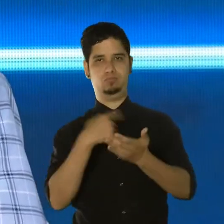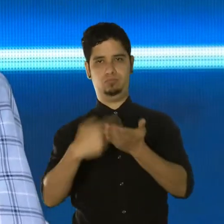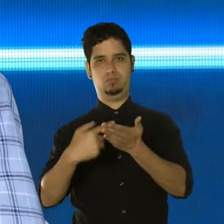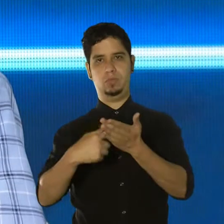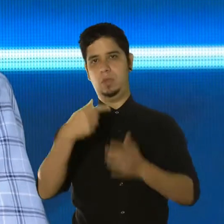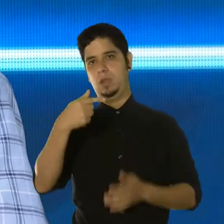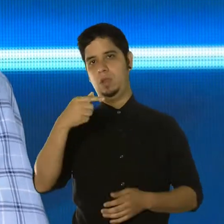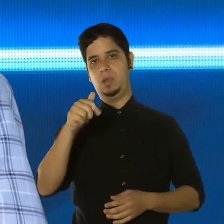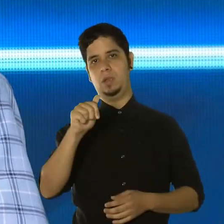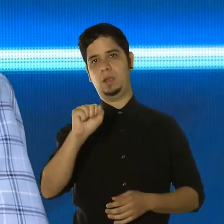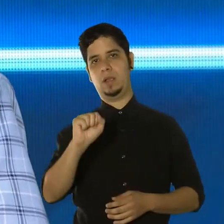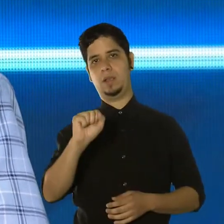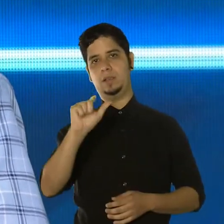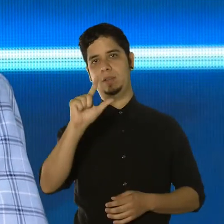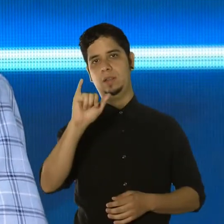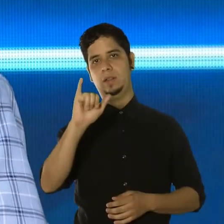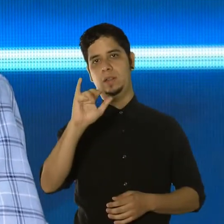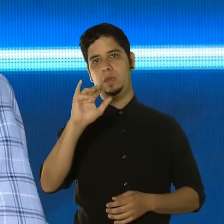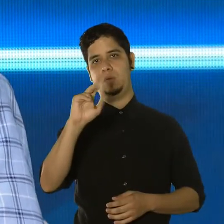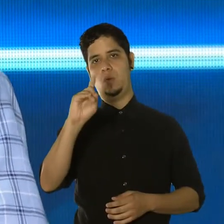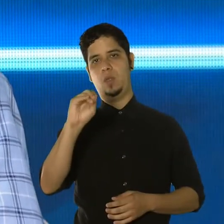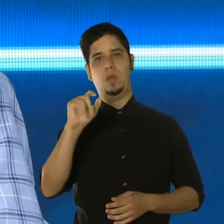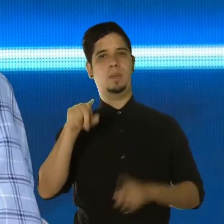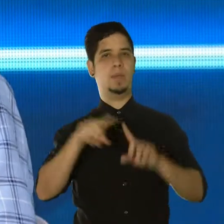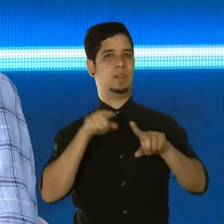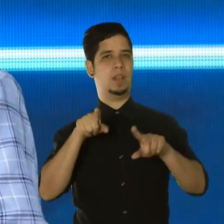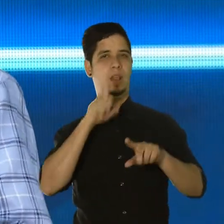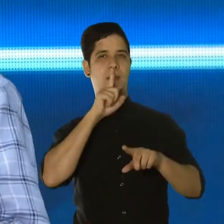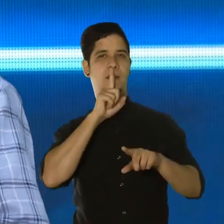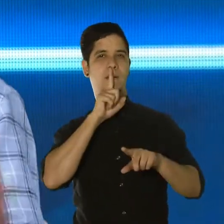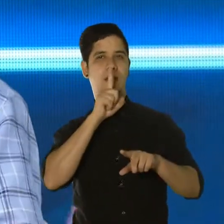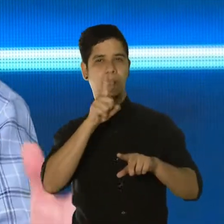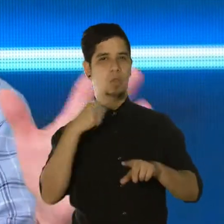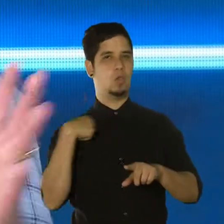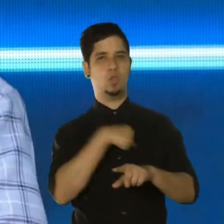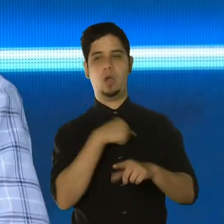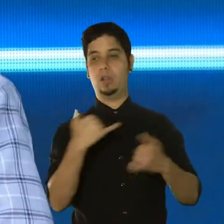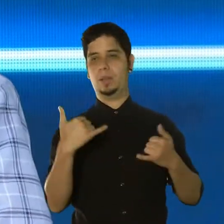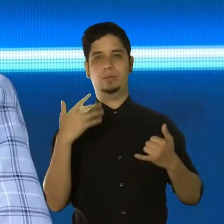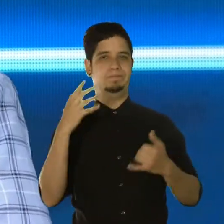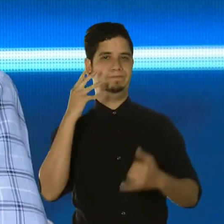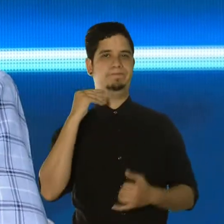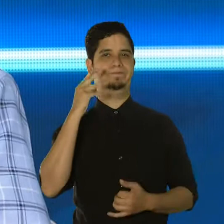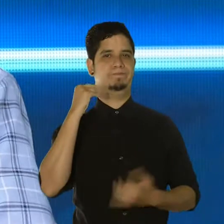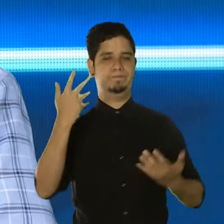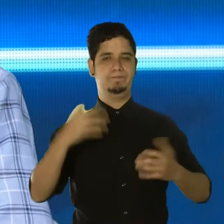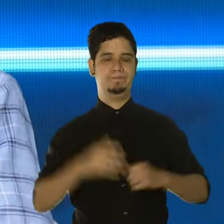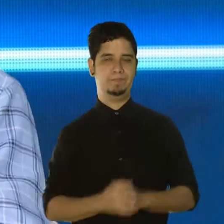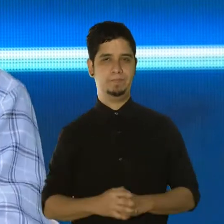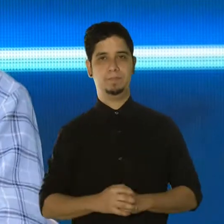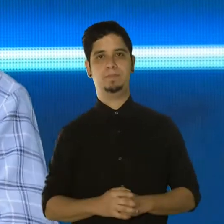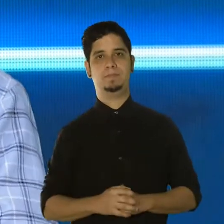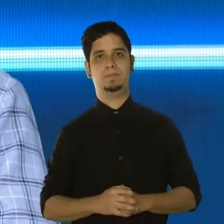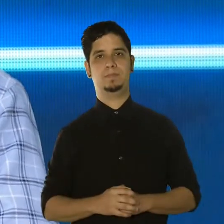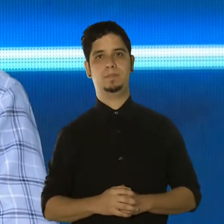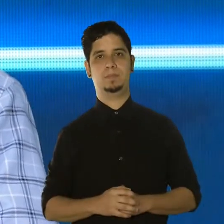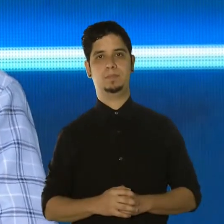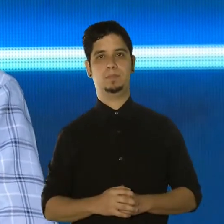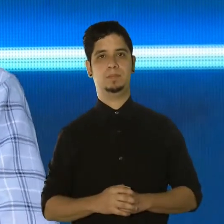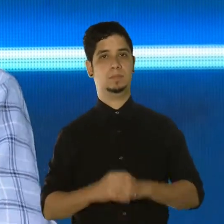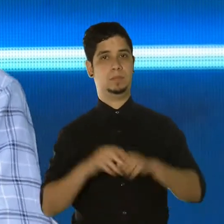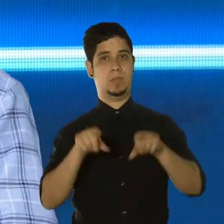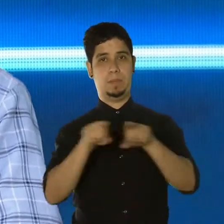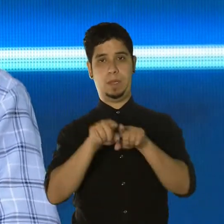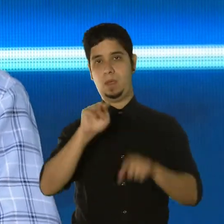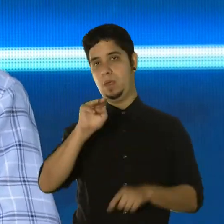es la realidad que estamos viviendo. Aparte de que como consecuencia de ese monopolio,